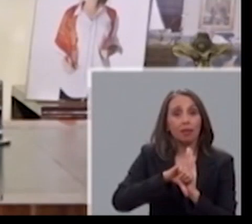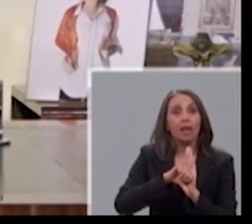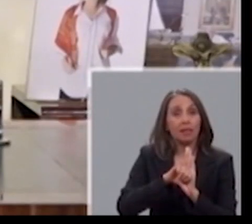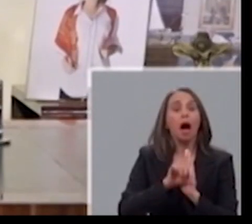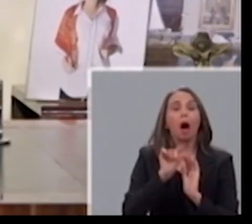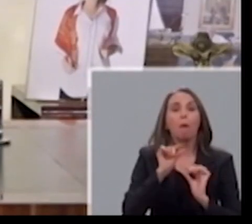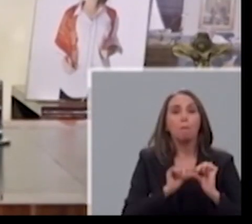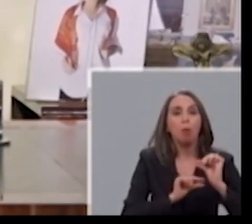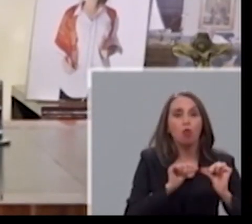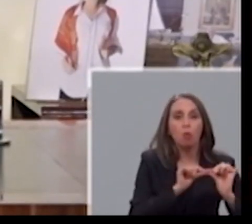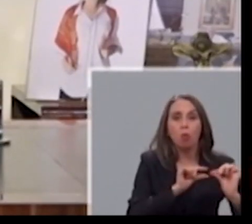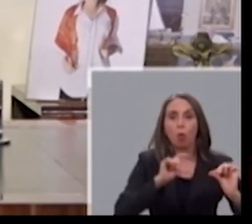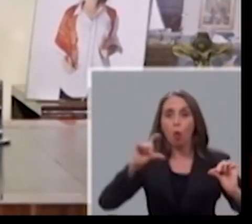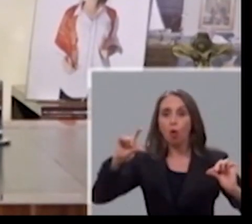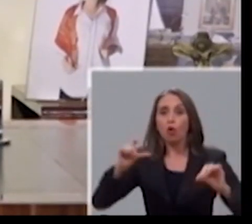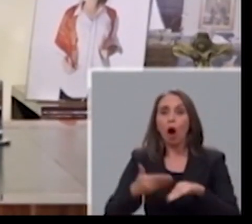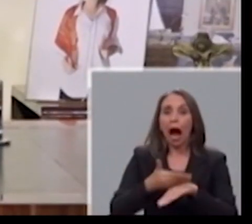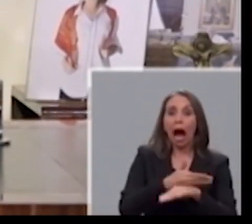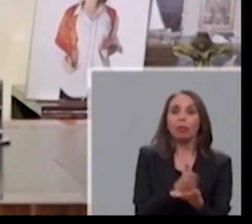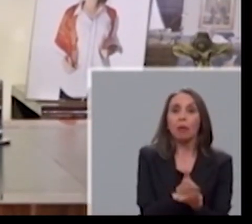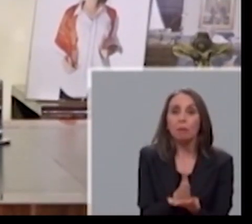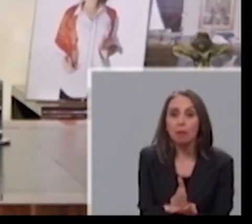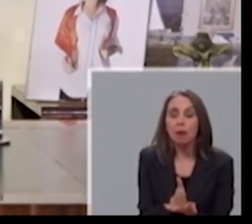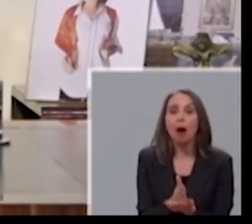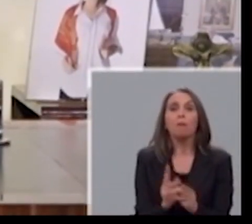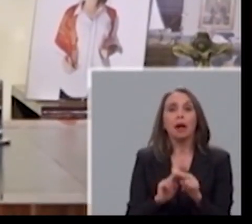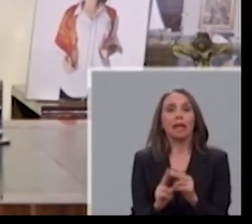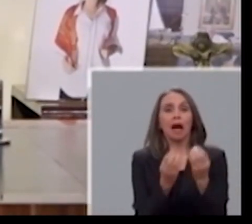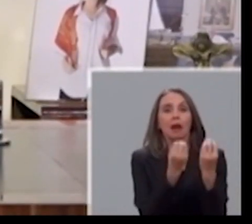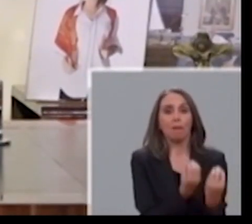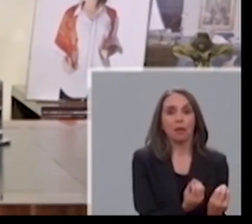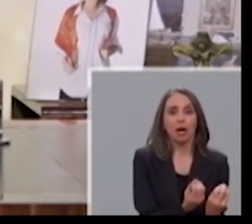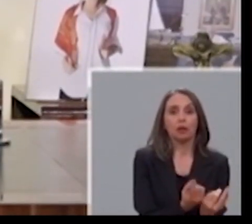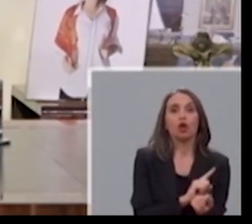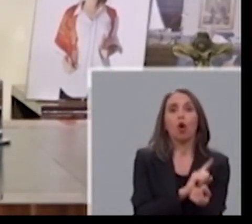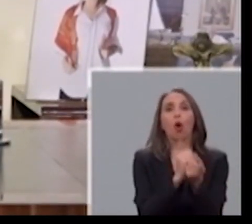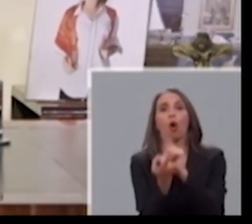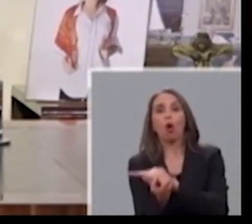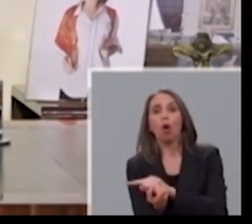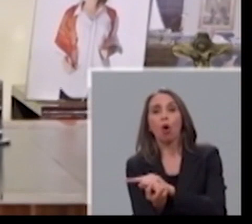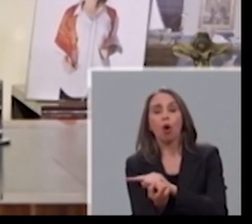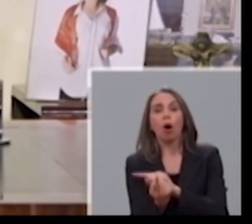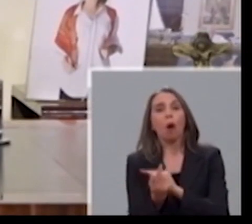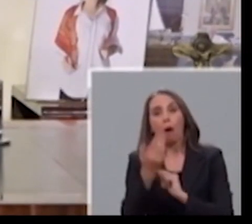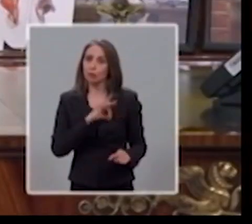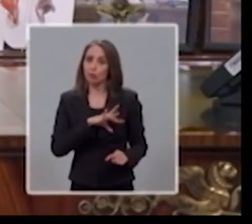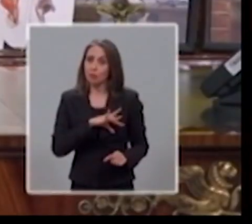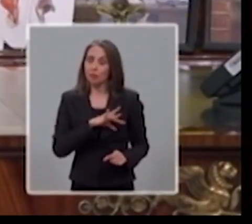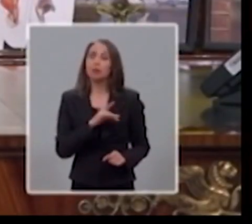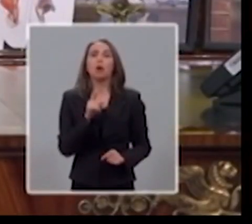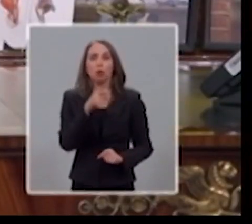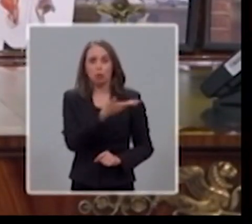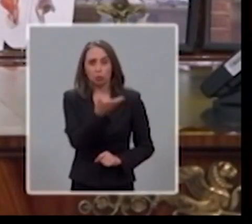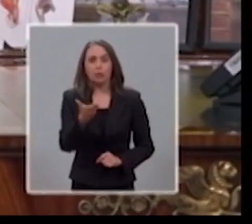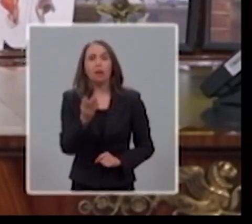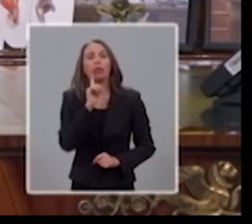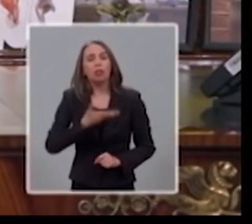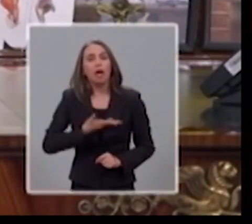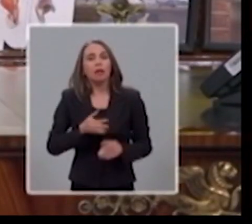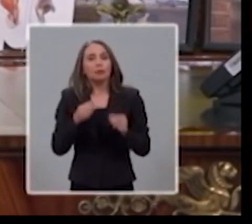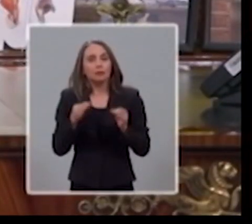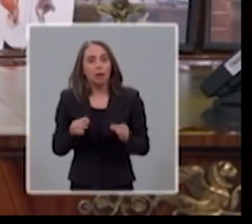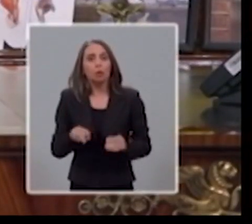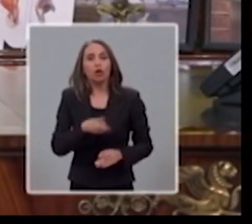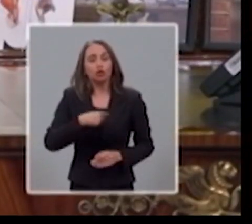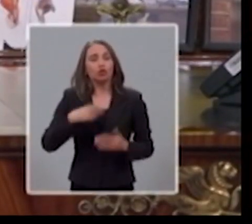cuarentena gradual y aseguró que el gobierno seguirá apegado estrictamente a lo que dice la voz de la ciencia. Las autoridades